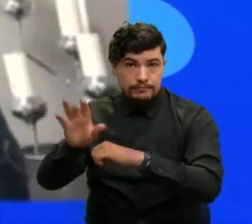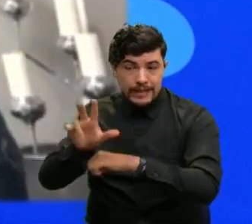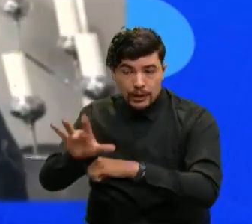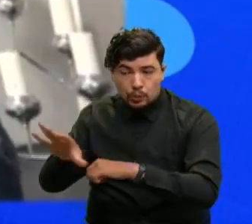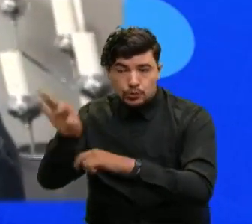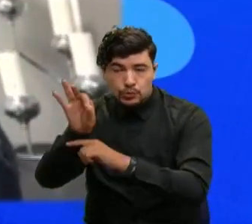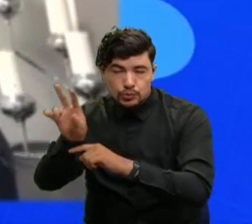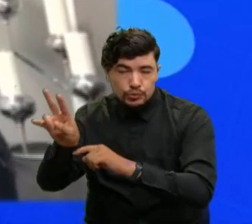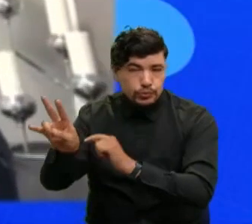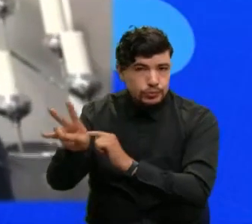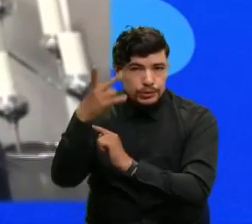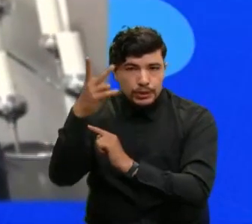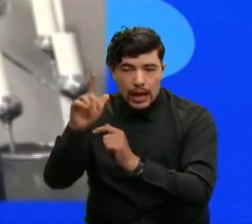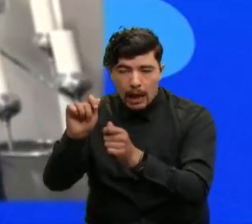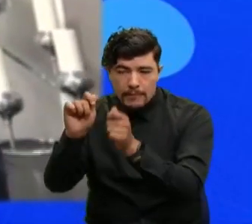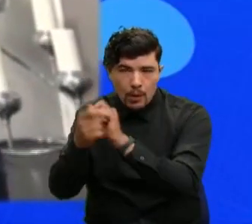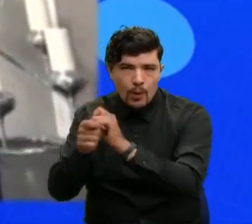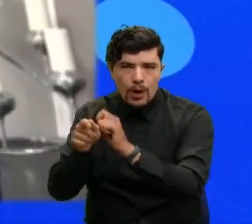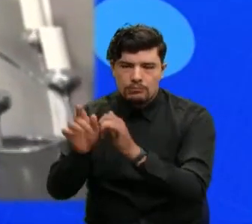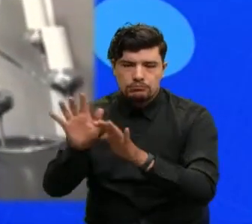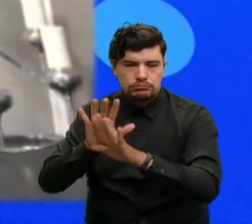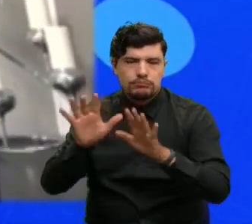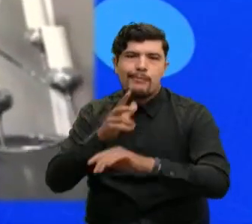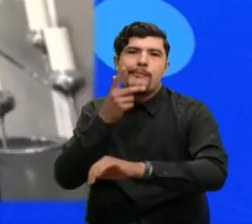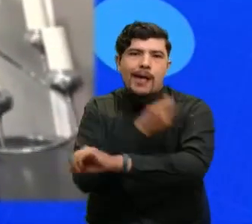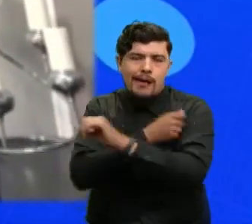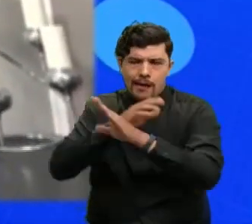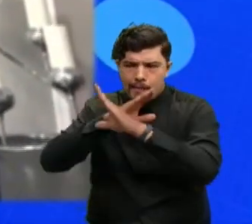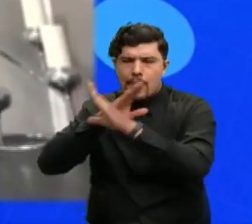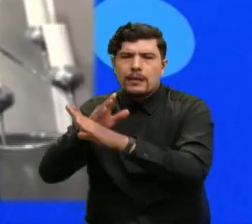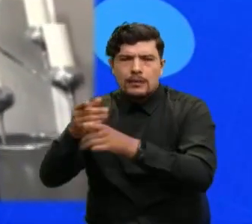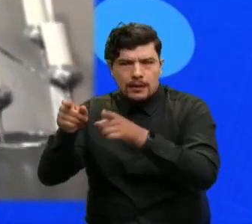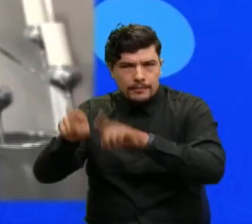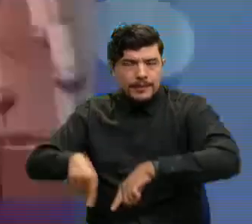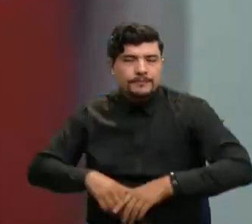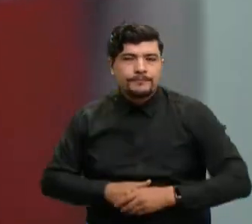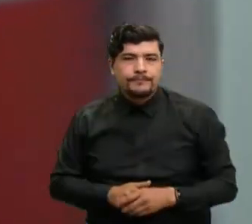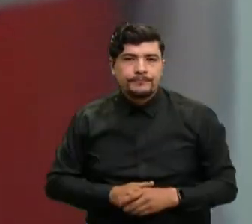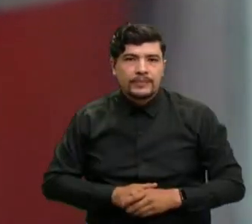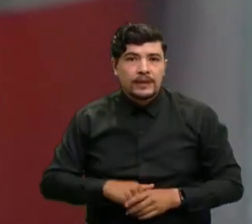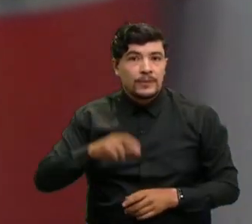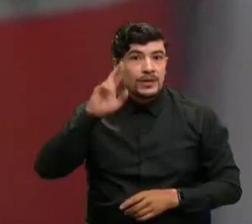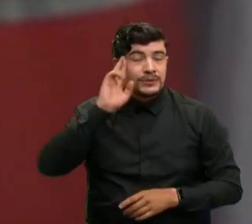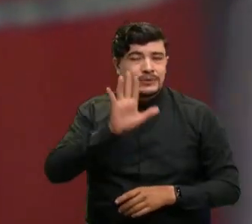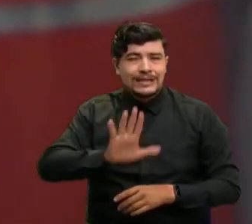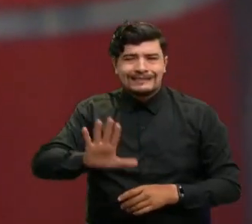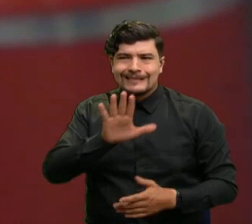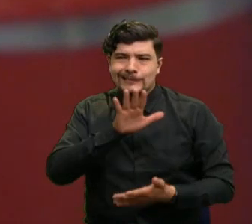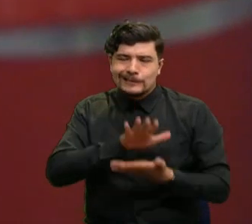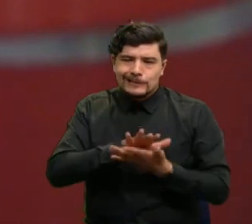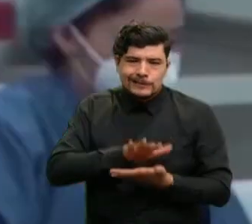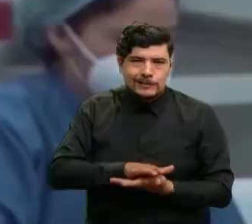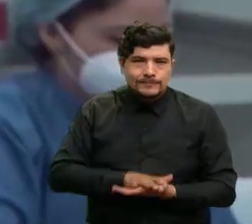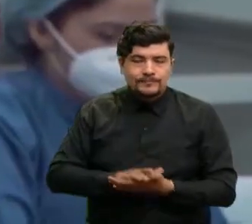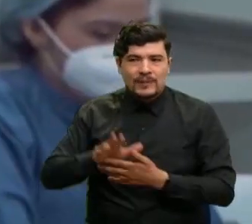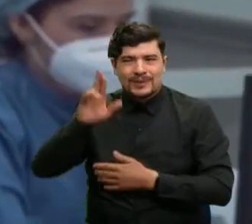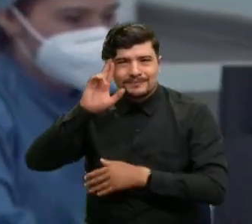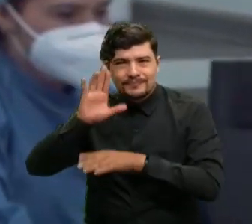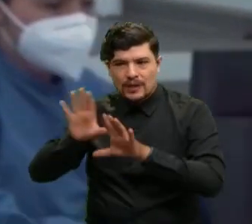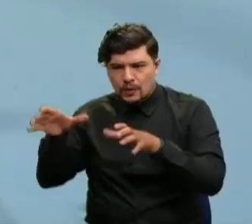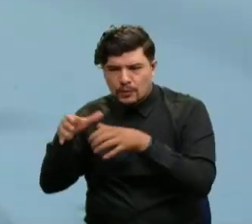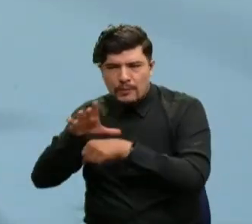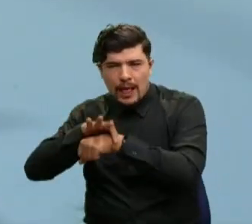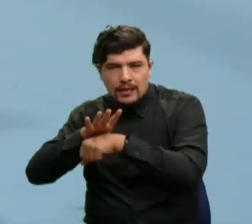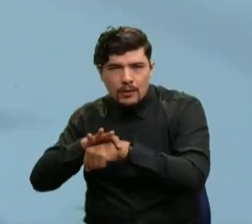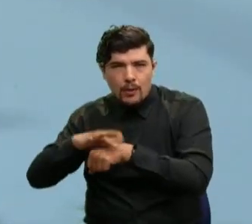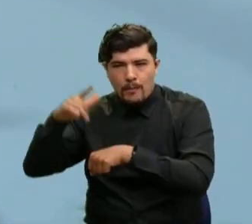Luego hay que tener tranquilidad, el llamado de todos nosotros, de las autoridades en salud, de los médicos, del talento humano en salud en